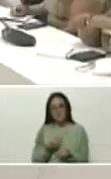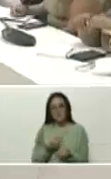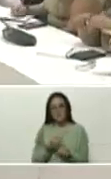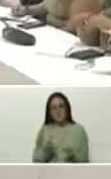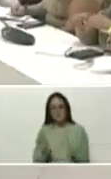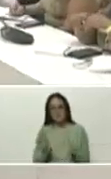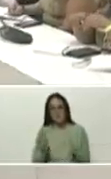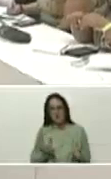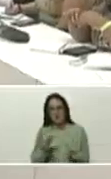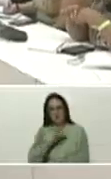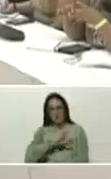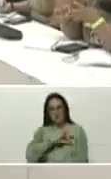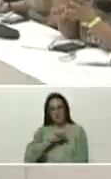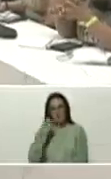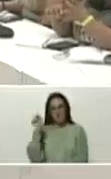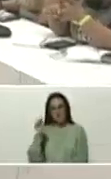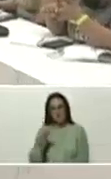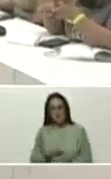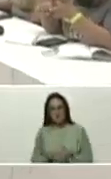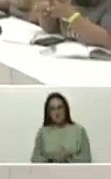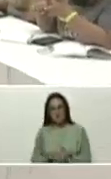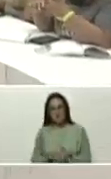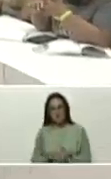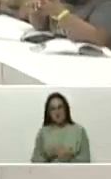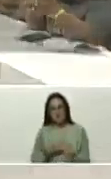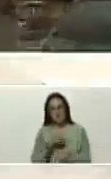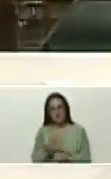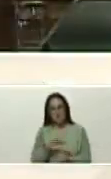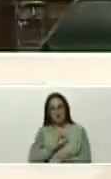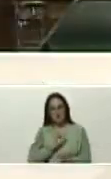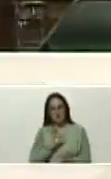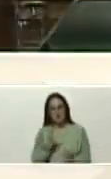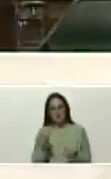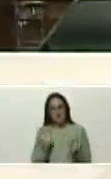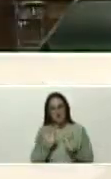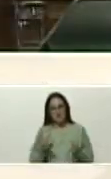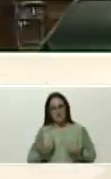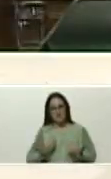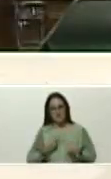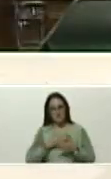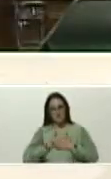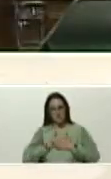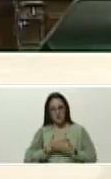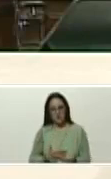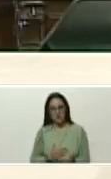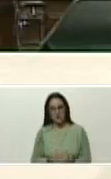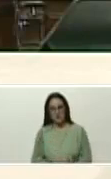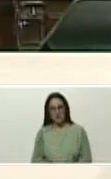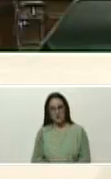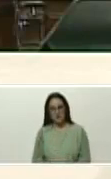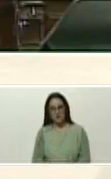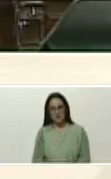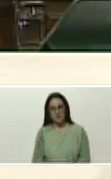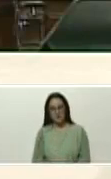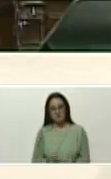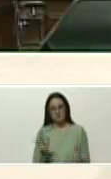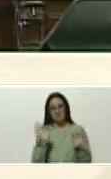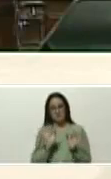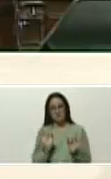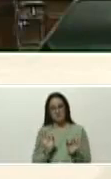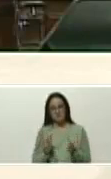el camino del socialismo para desarrollar el proyecto original del modo de vida solidario. Luego habla del modelo de